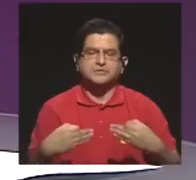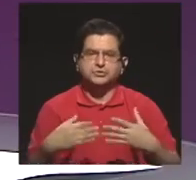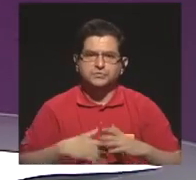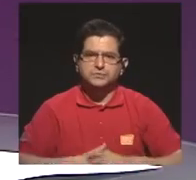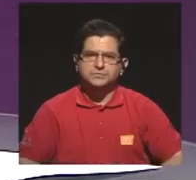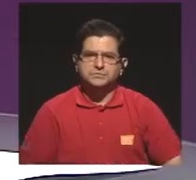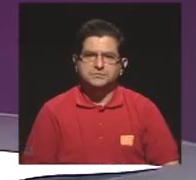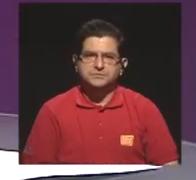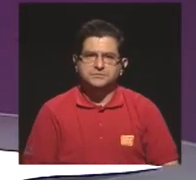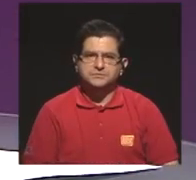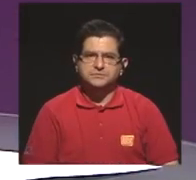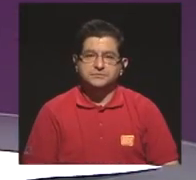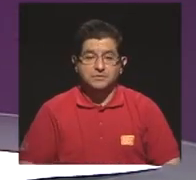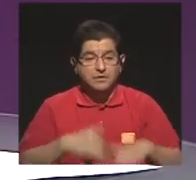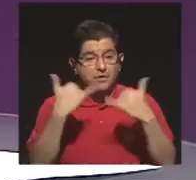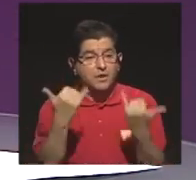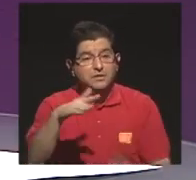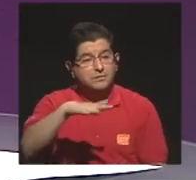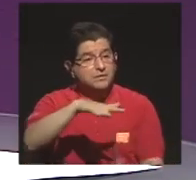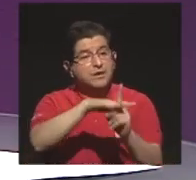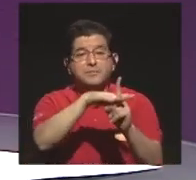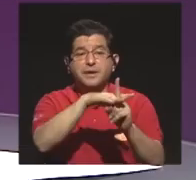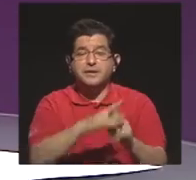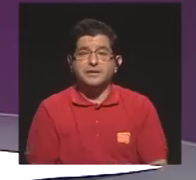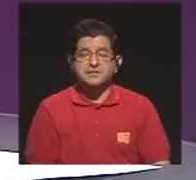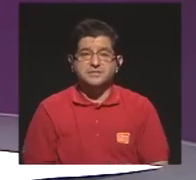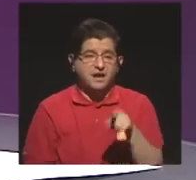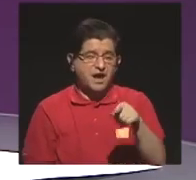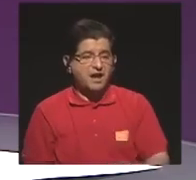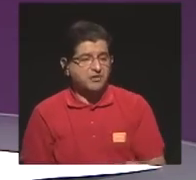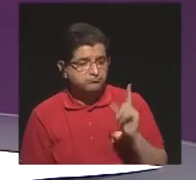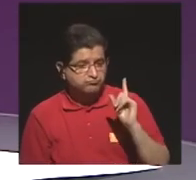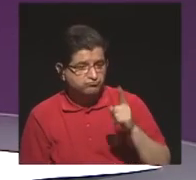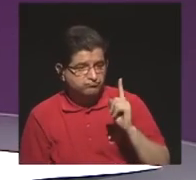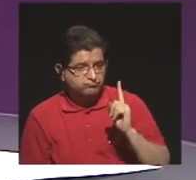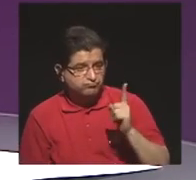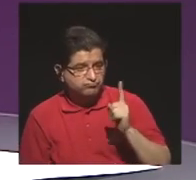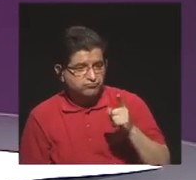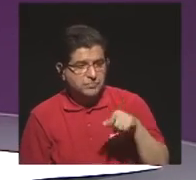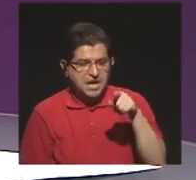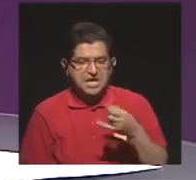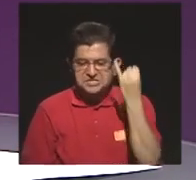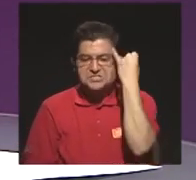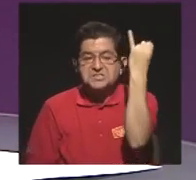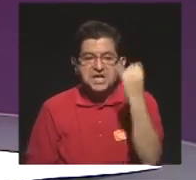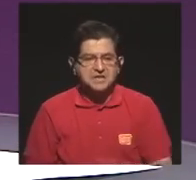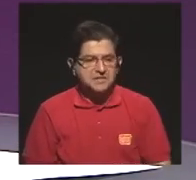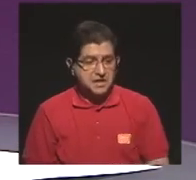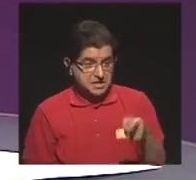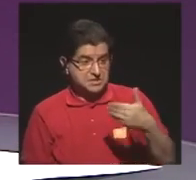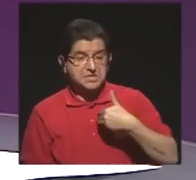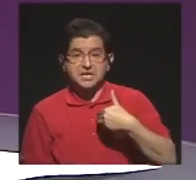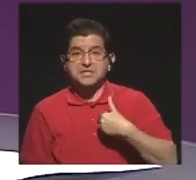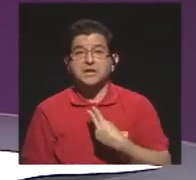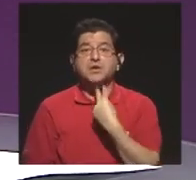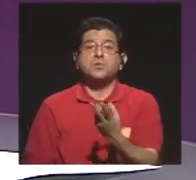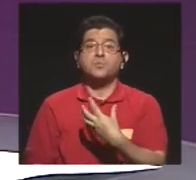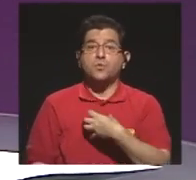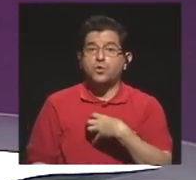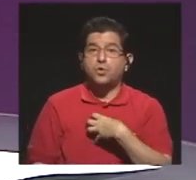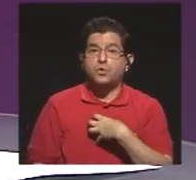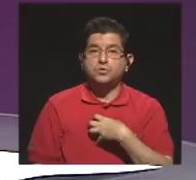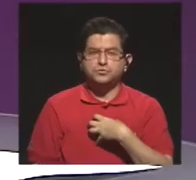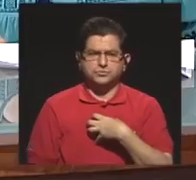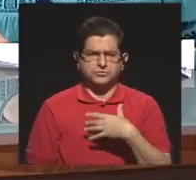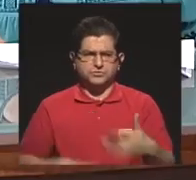decisiones, que cuando llegan reciben instrucciones de que esta es la línea? Si ellas tienen voz propia,